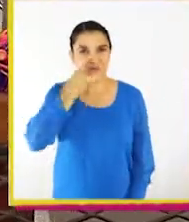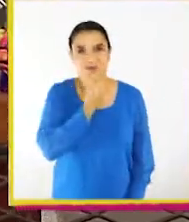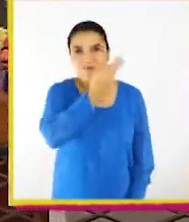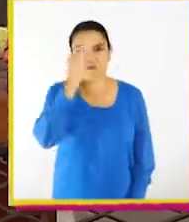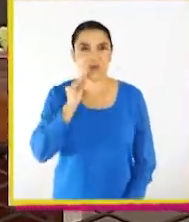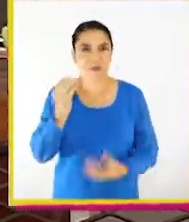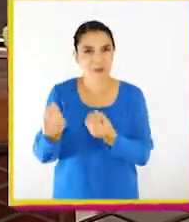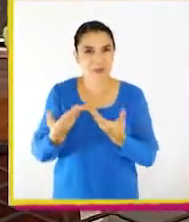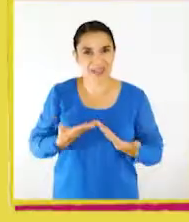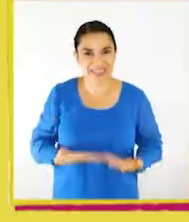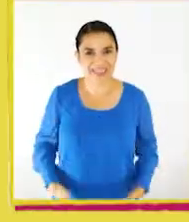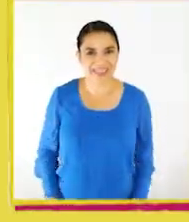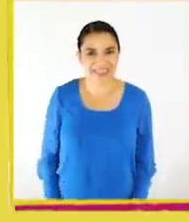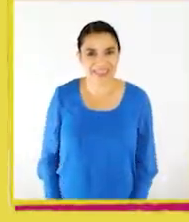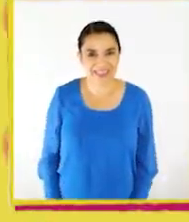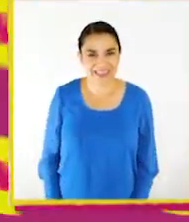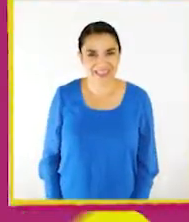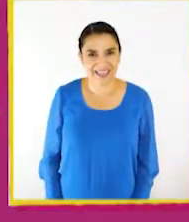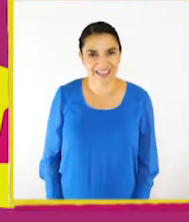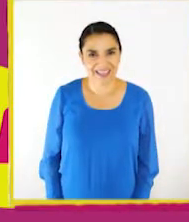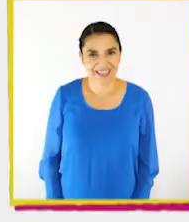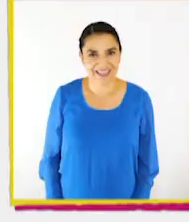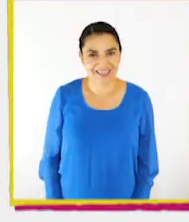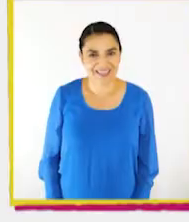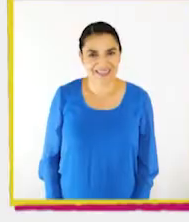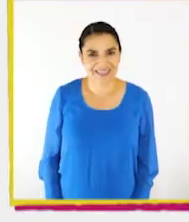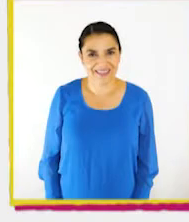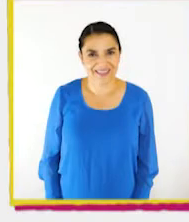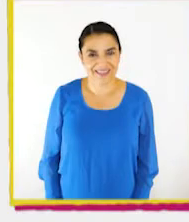Macarena, ¡bienvenidos!